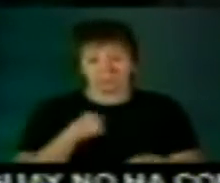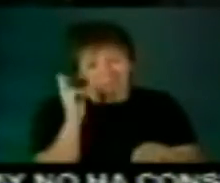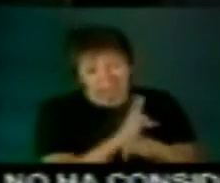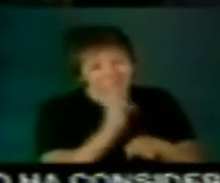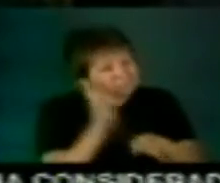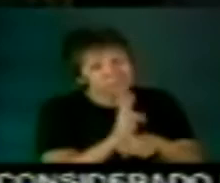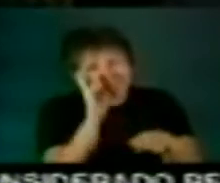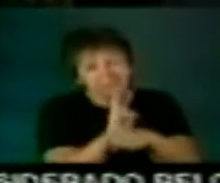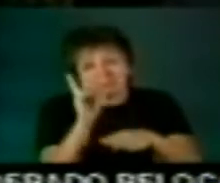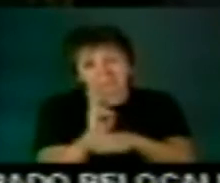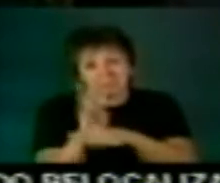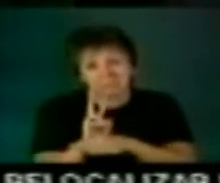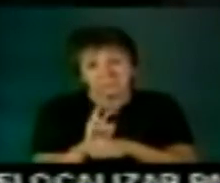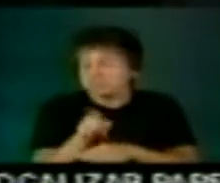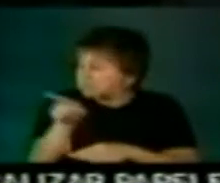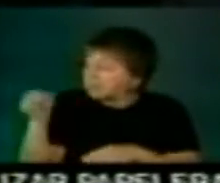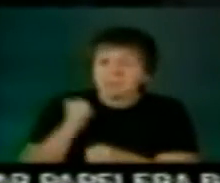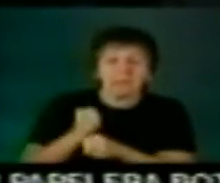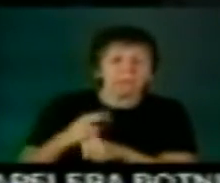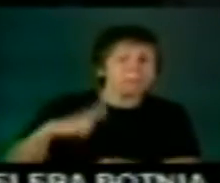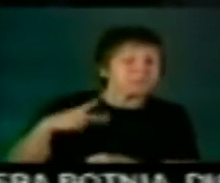mucho más que a sus trabajadores privados.